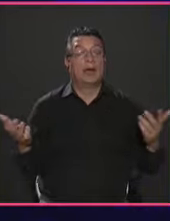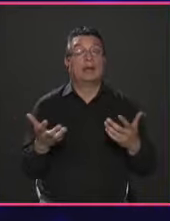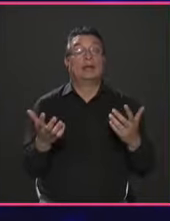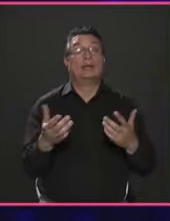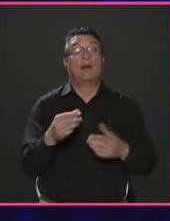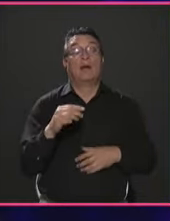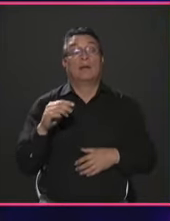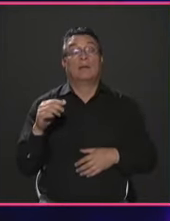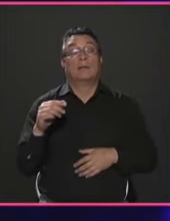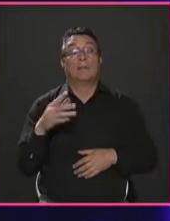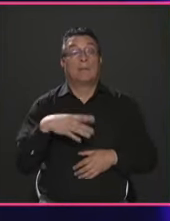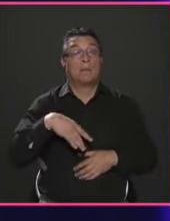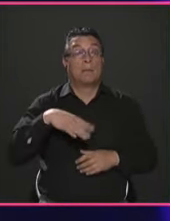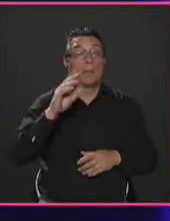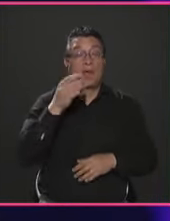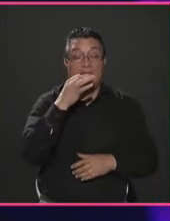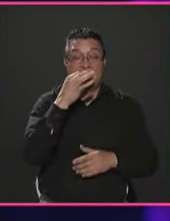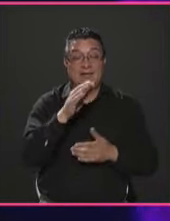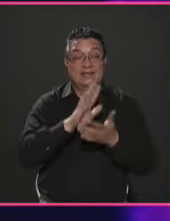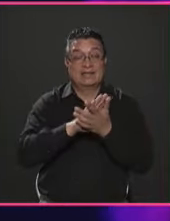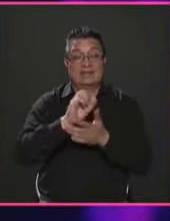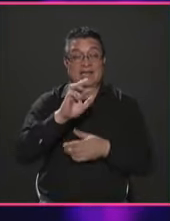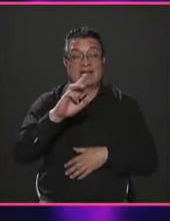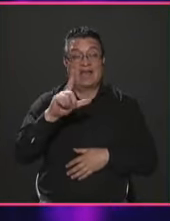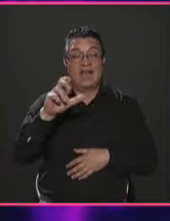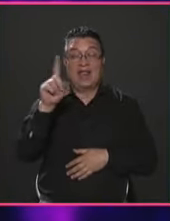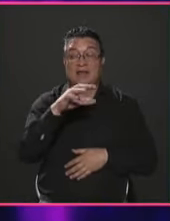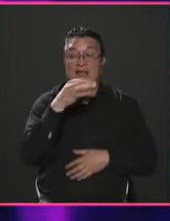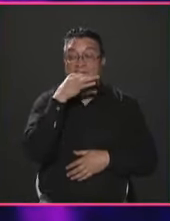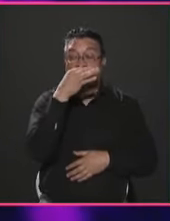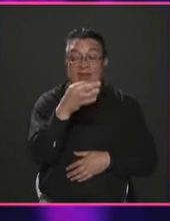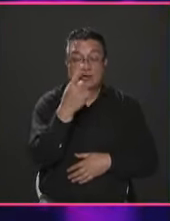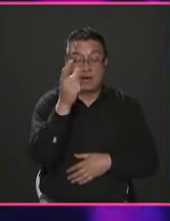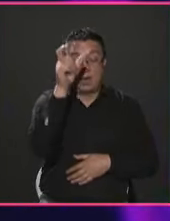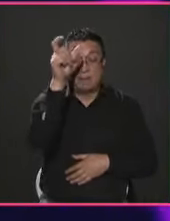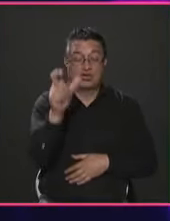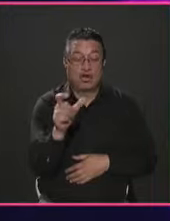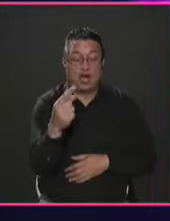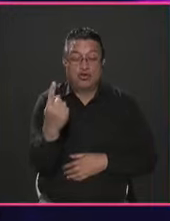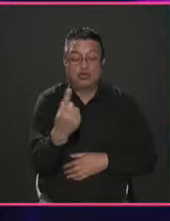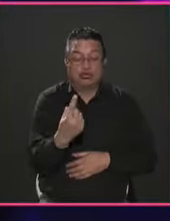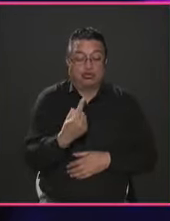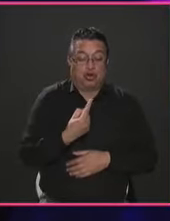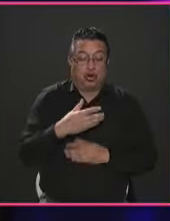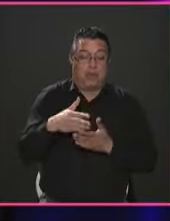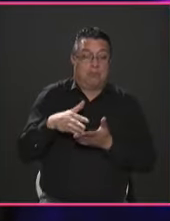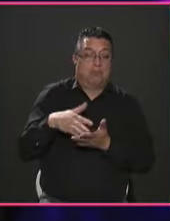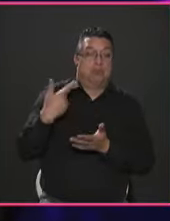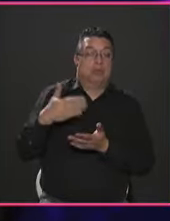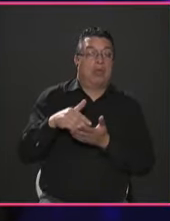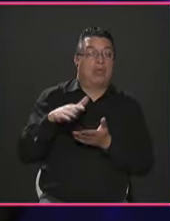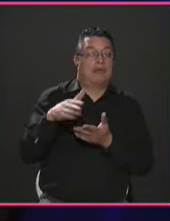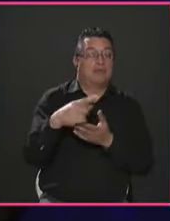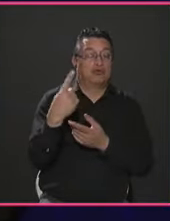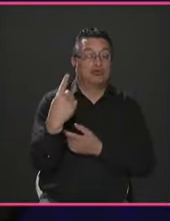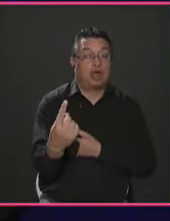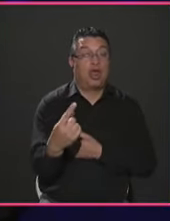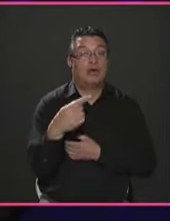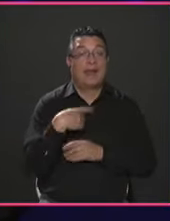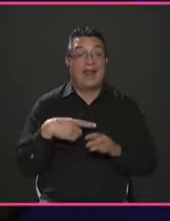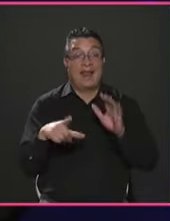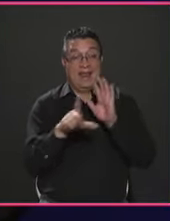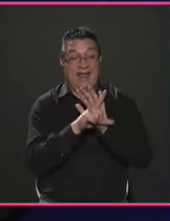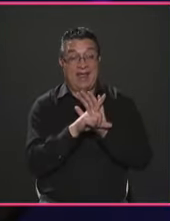a a lo que Charles Taylor llamó es un individuo atomizado separado y aislado lo que nosotros describimos como la ley